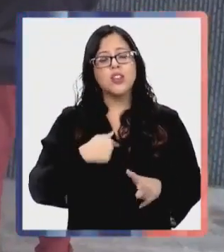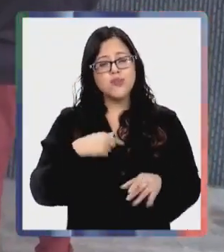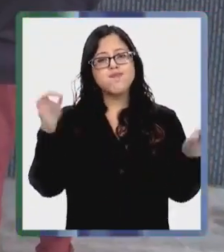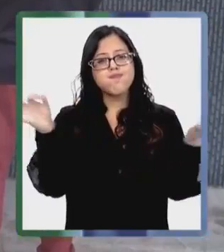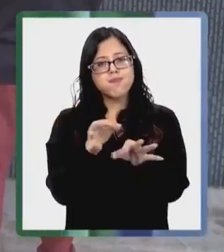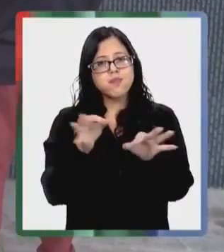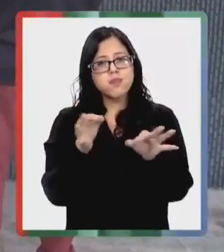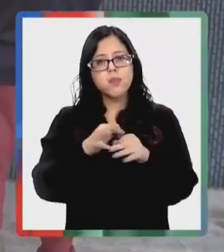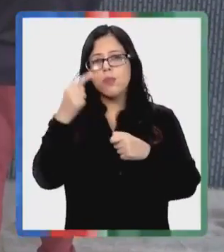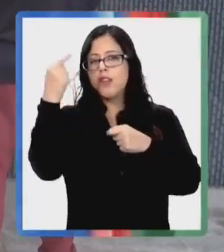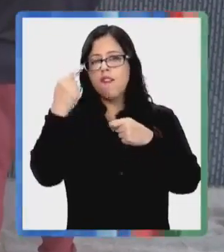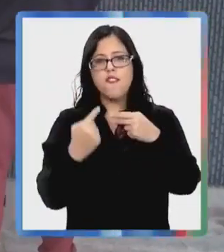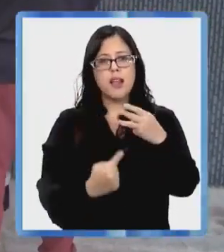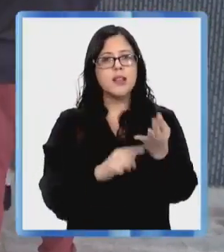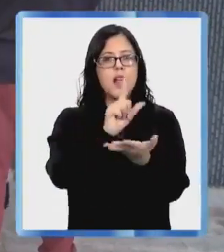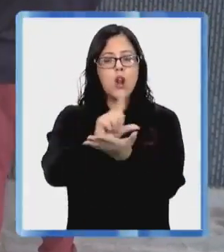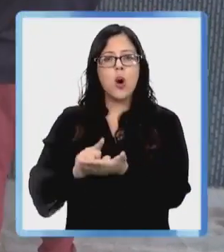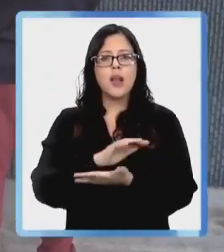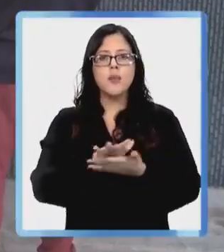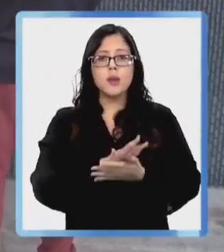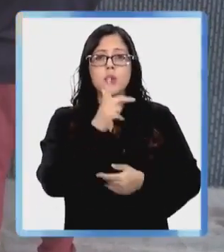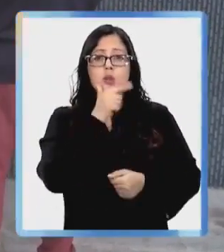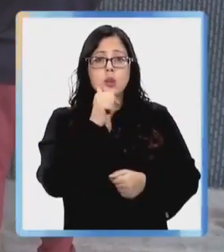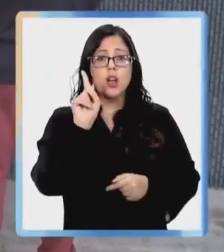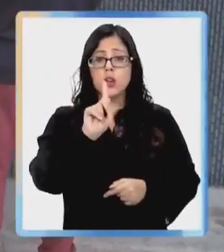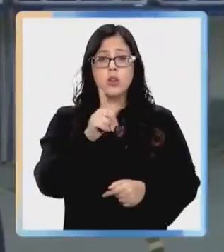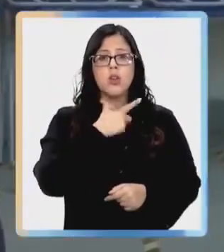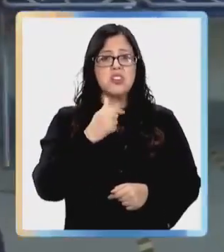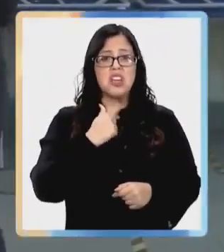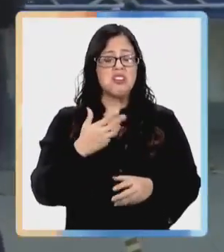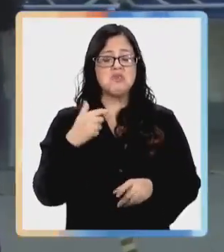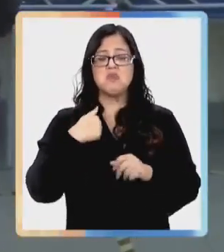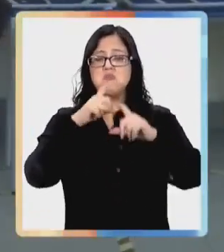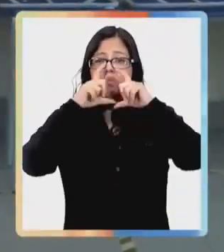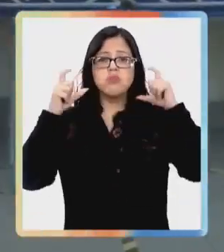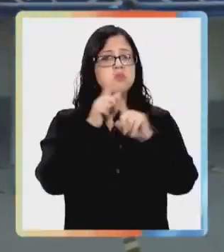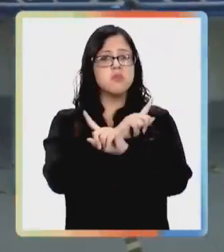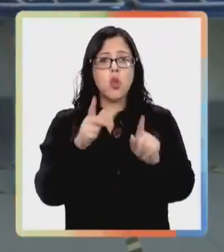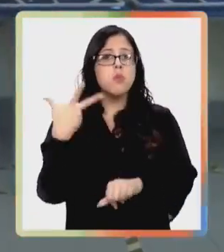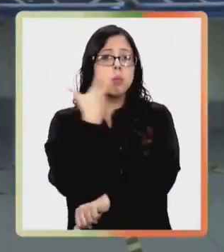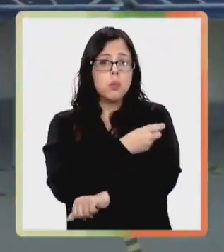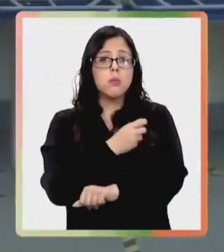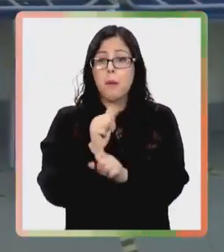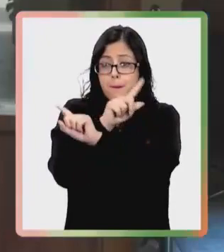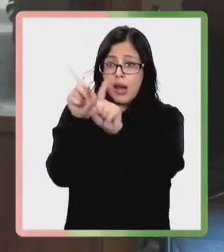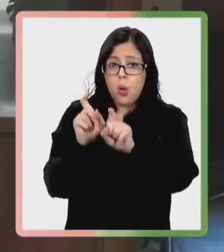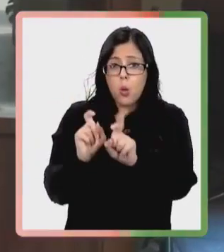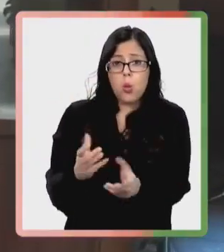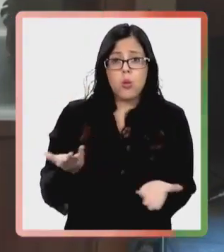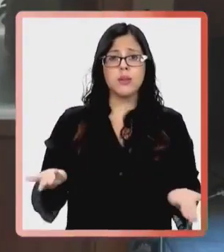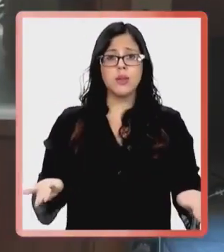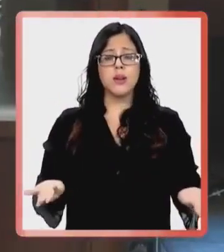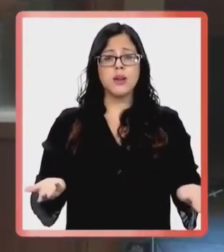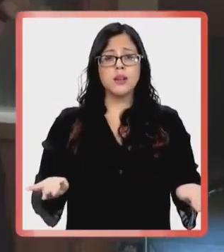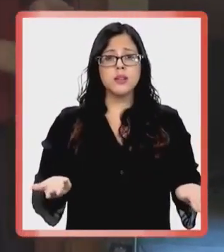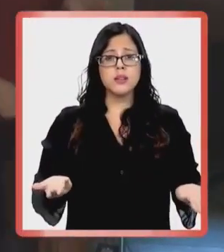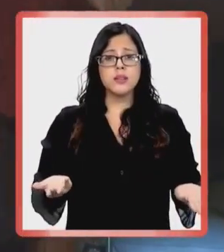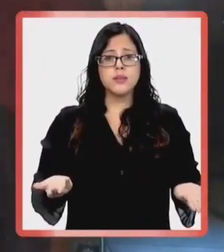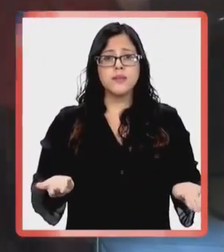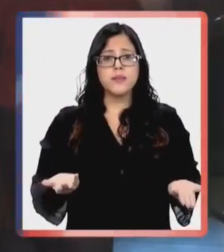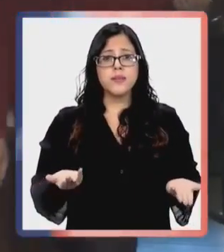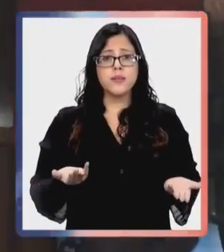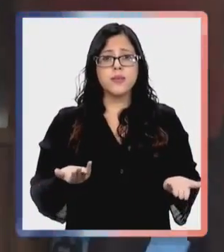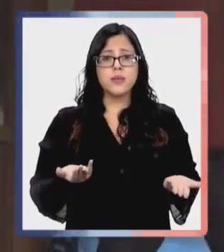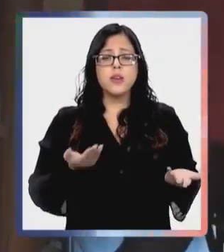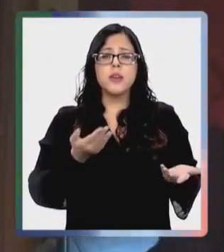muchos programas, que cuando haya dudas, cuando uno diga no lo quiero usar, no me quiero vacunar, que hagan las preguntas, que diga cuál